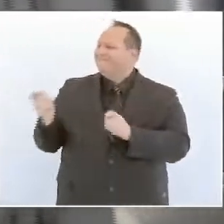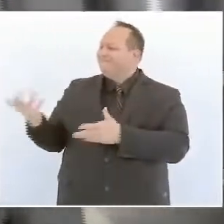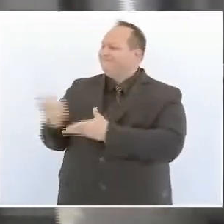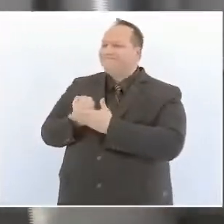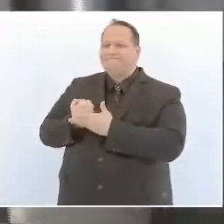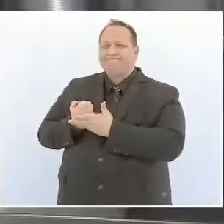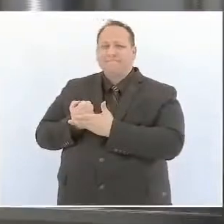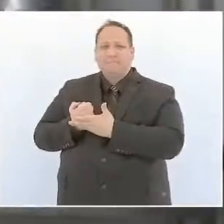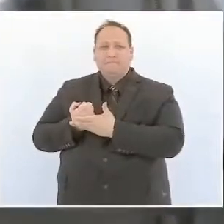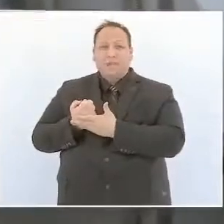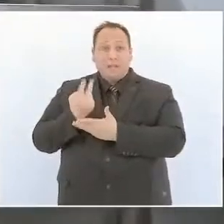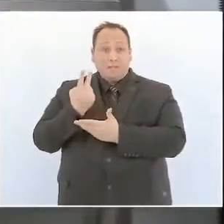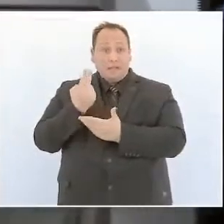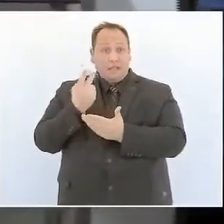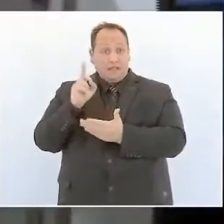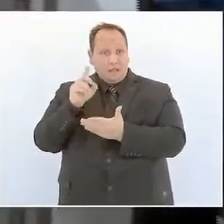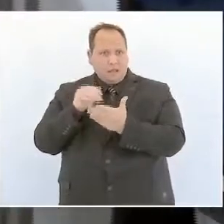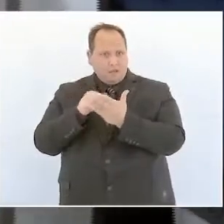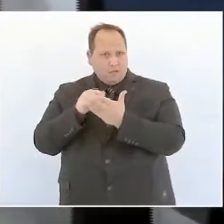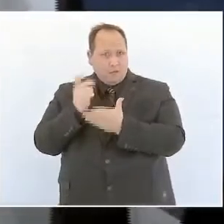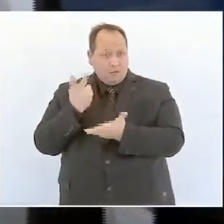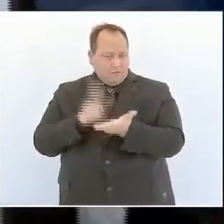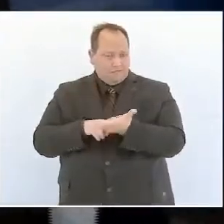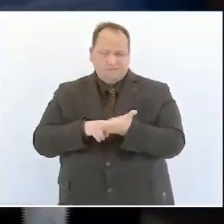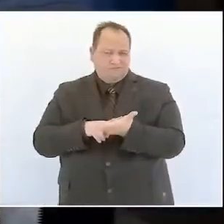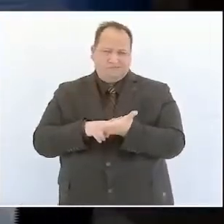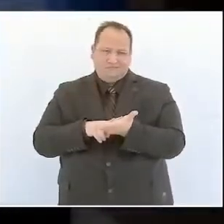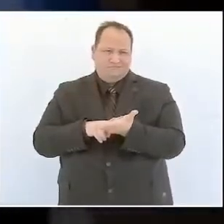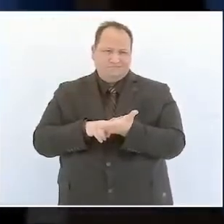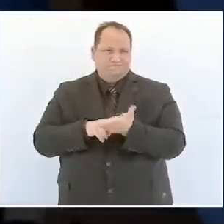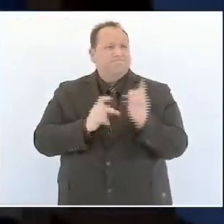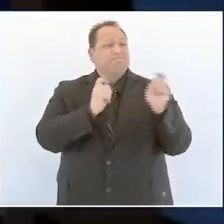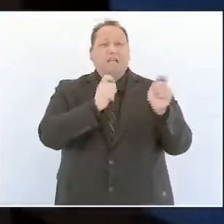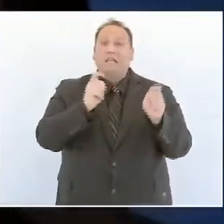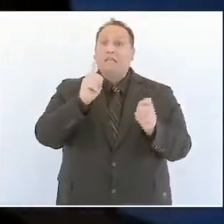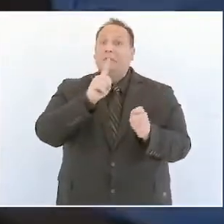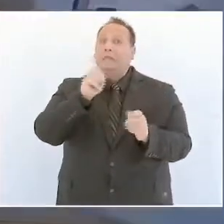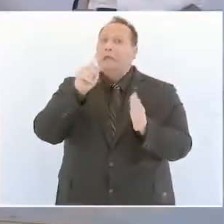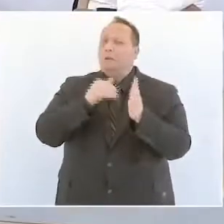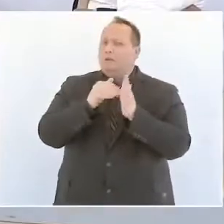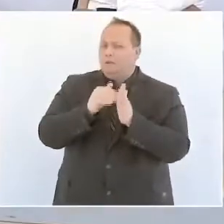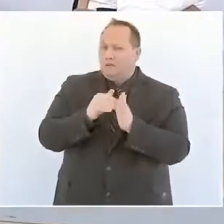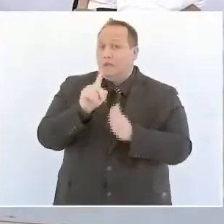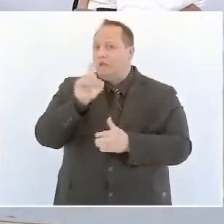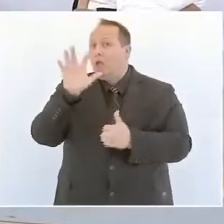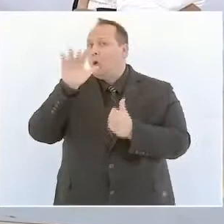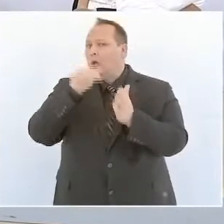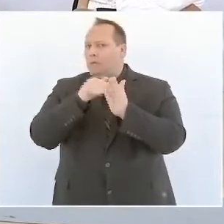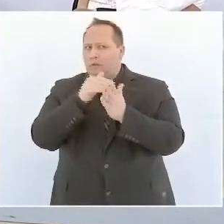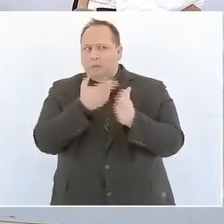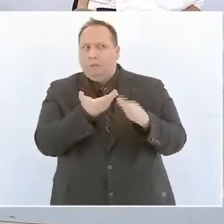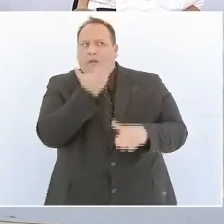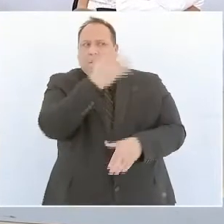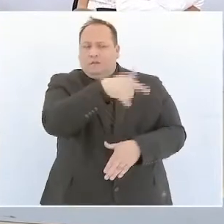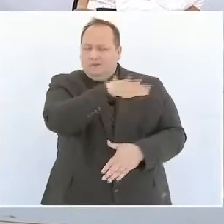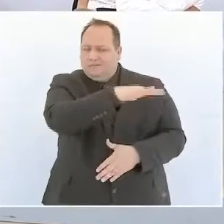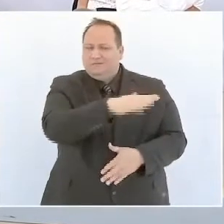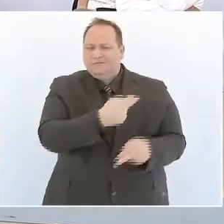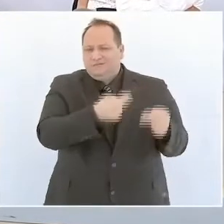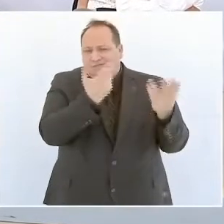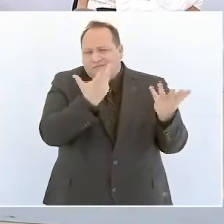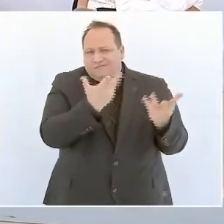y no costarían 25, 30 millones, sino 100, 150 millones.